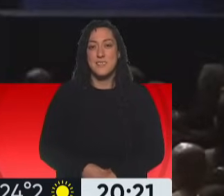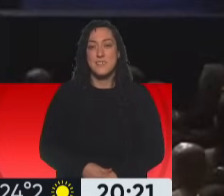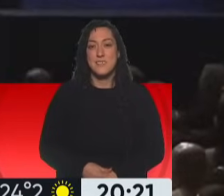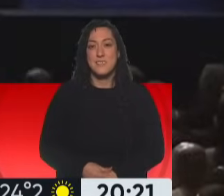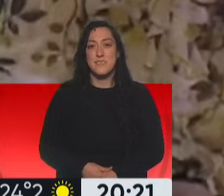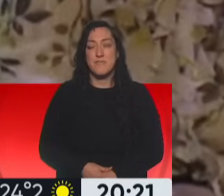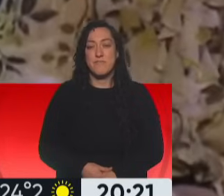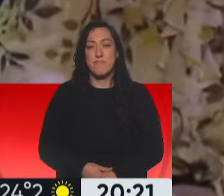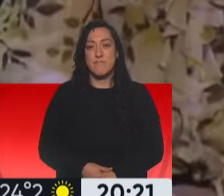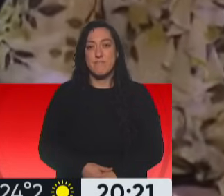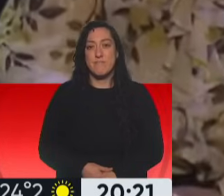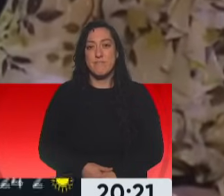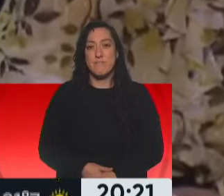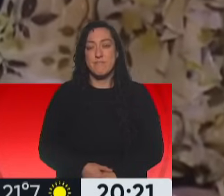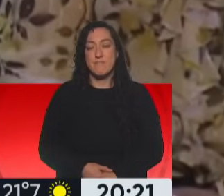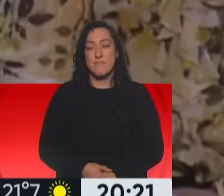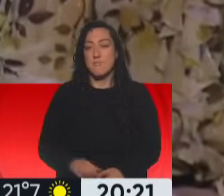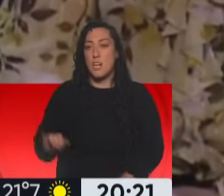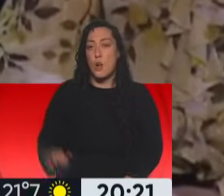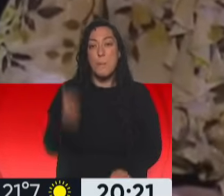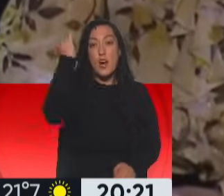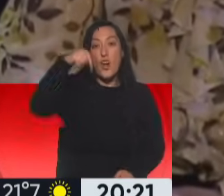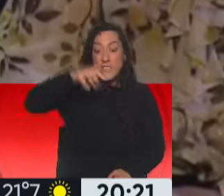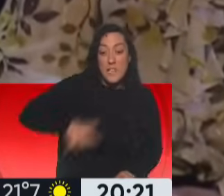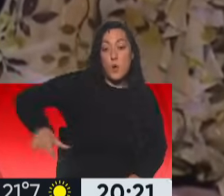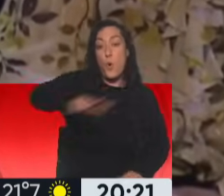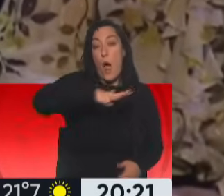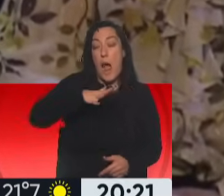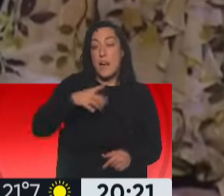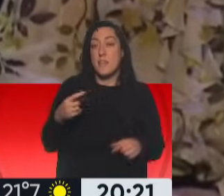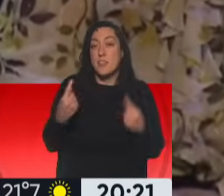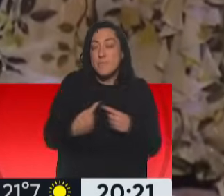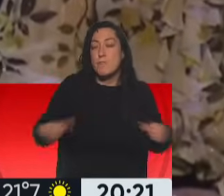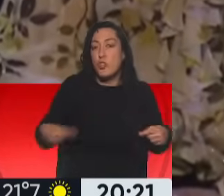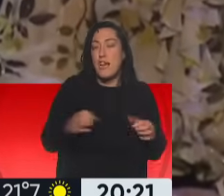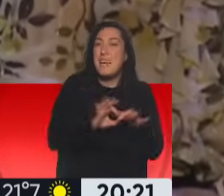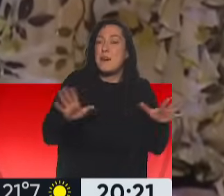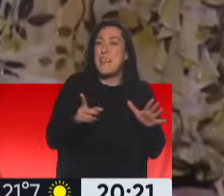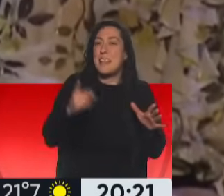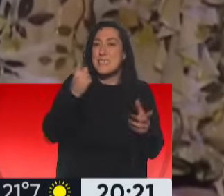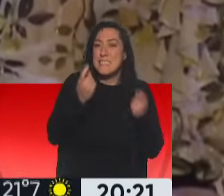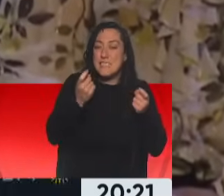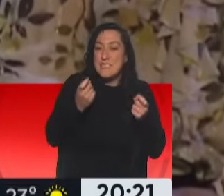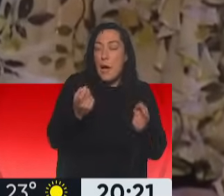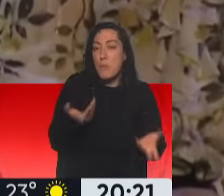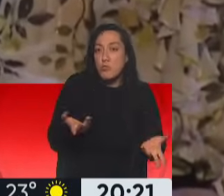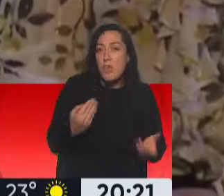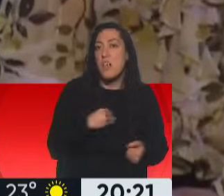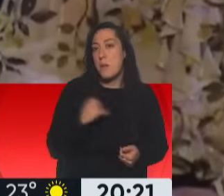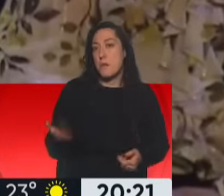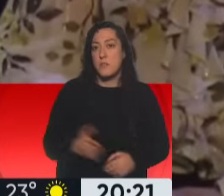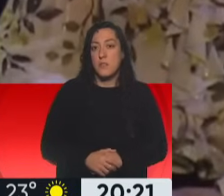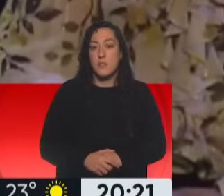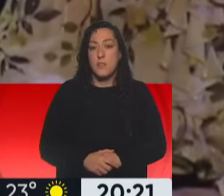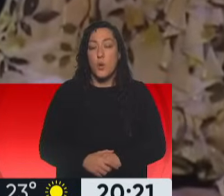Y nada mejor que este lugar para hablar de las necesarias que son las ideas de la libertad en la provincia.